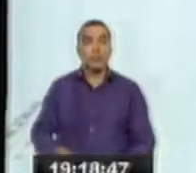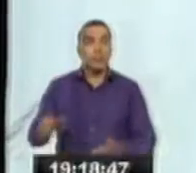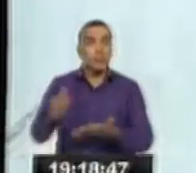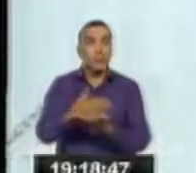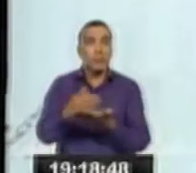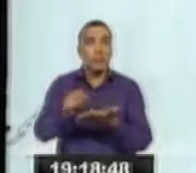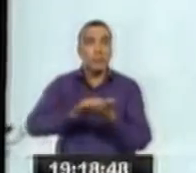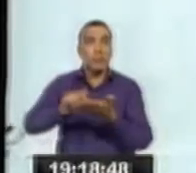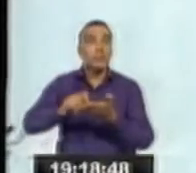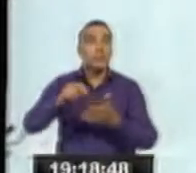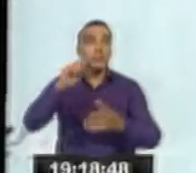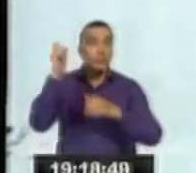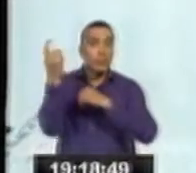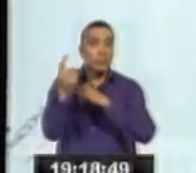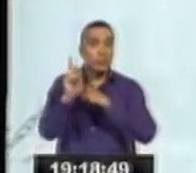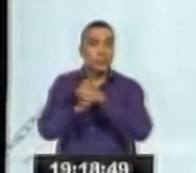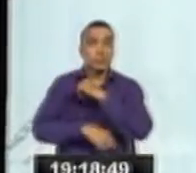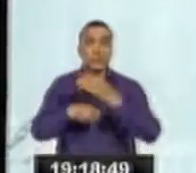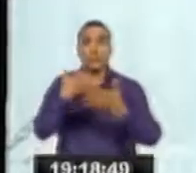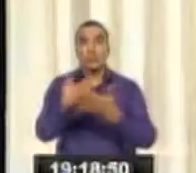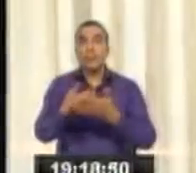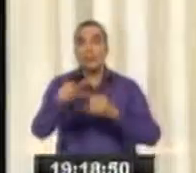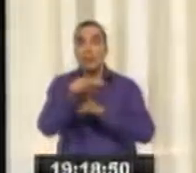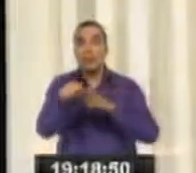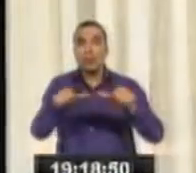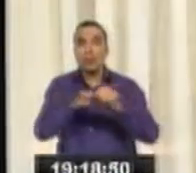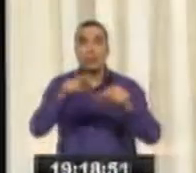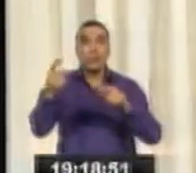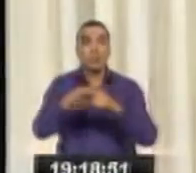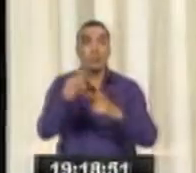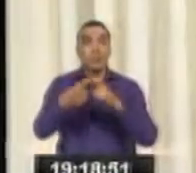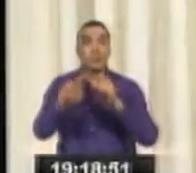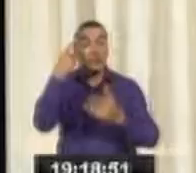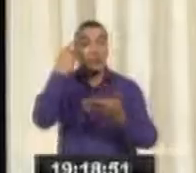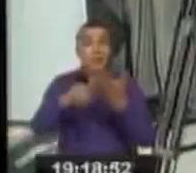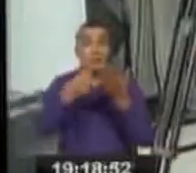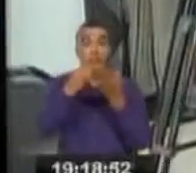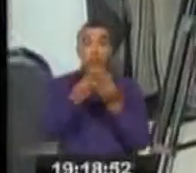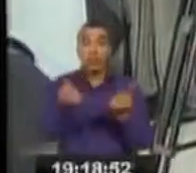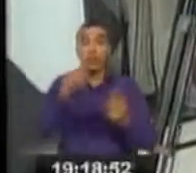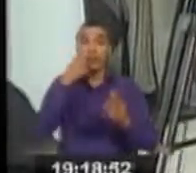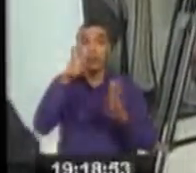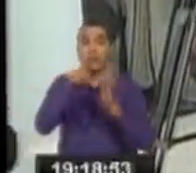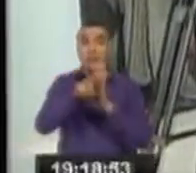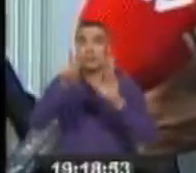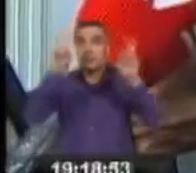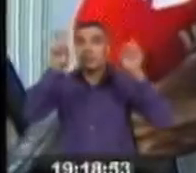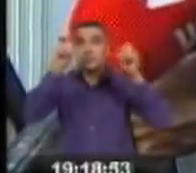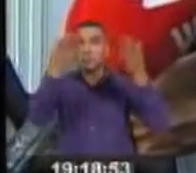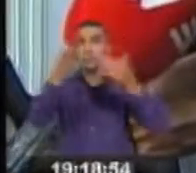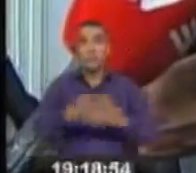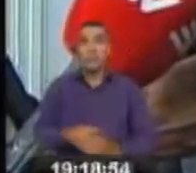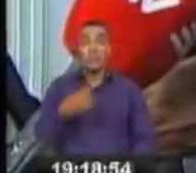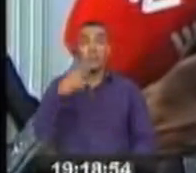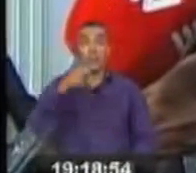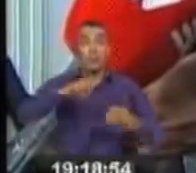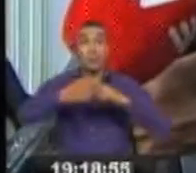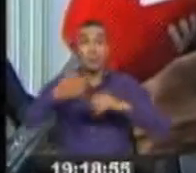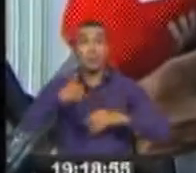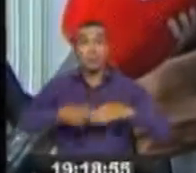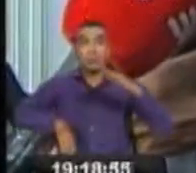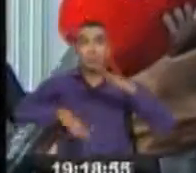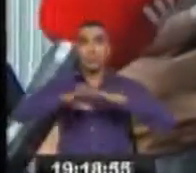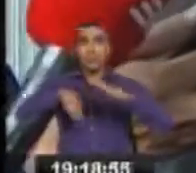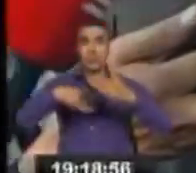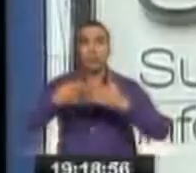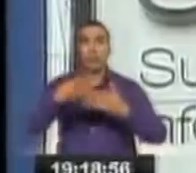además las sanciones económicas y administrativas. Entonces la vía para la resolución de denuncias sería: cualquier conflicto que exista, máximo llegará